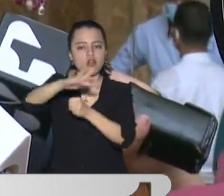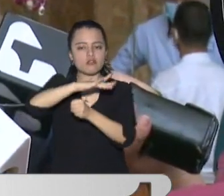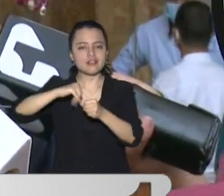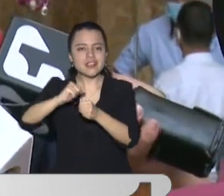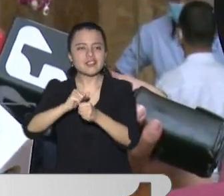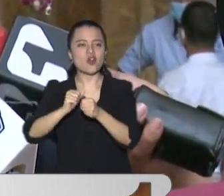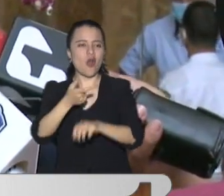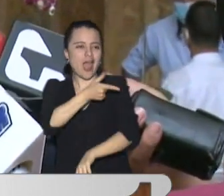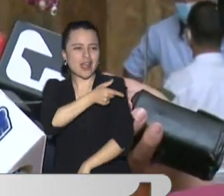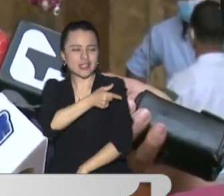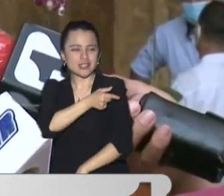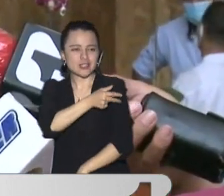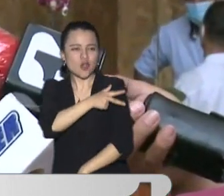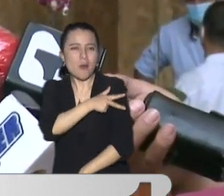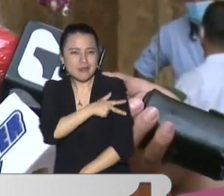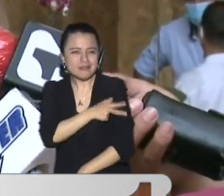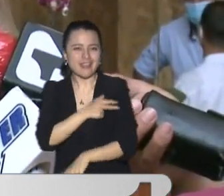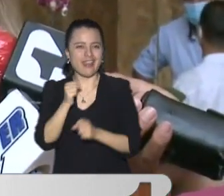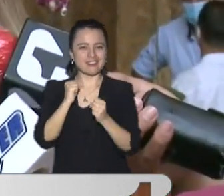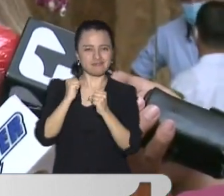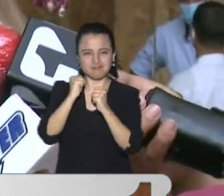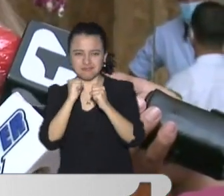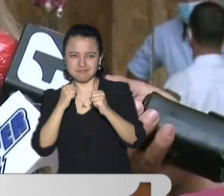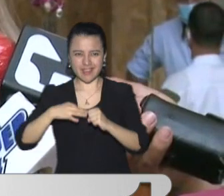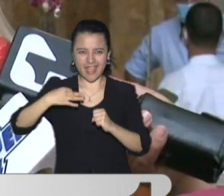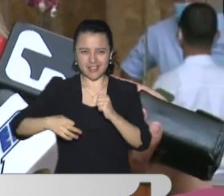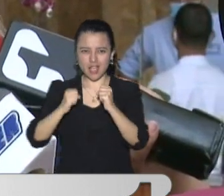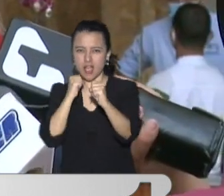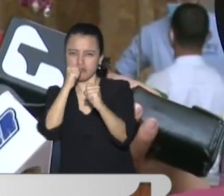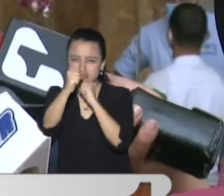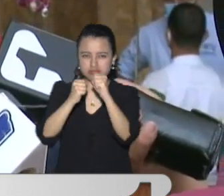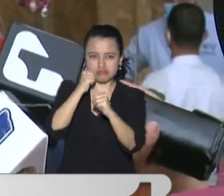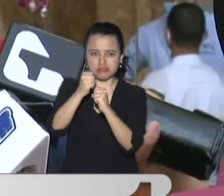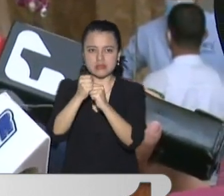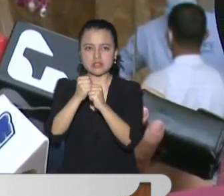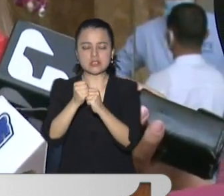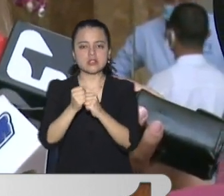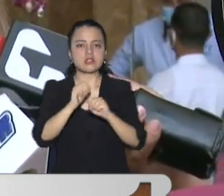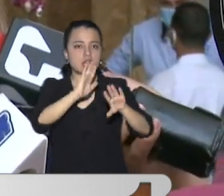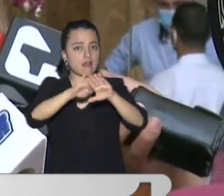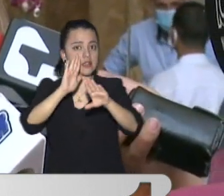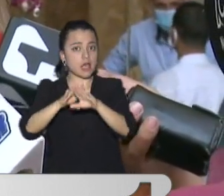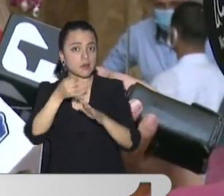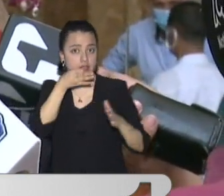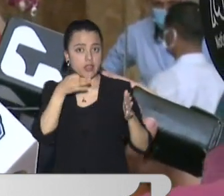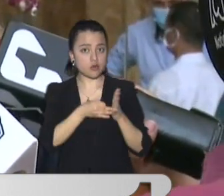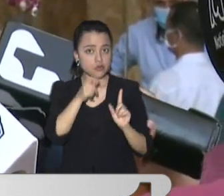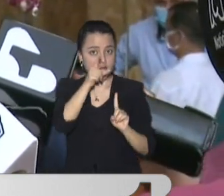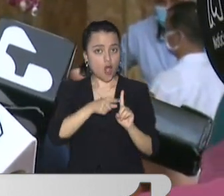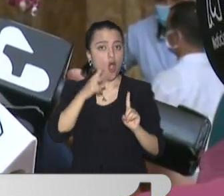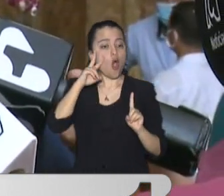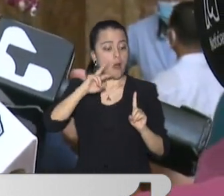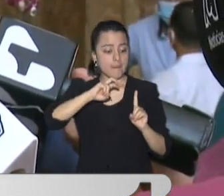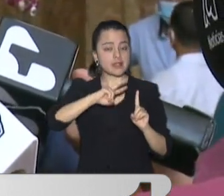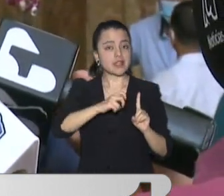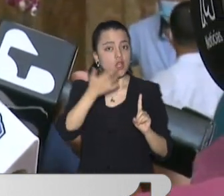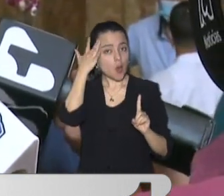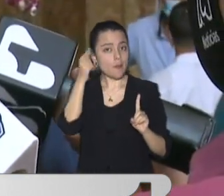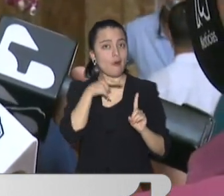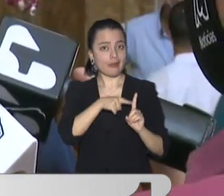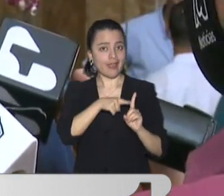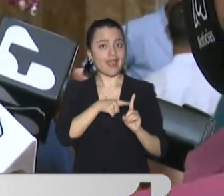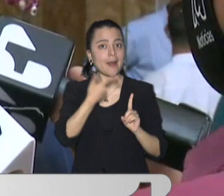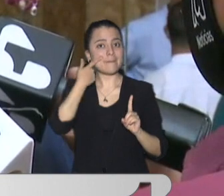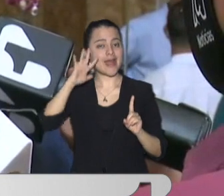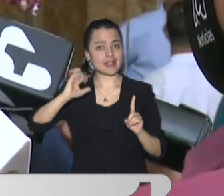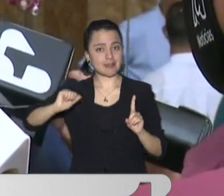proceder y pues el señor Jaime Cuellar renunció a la liga y espero que las autoridades, el juez que